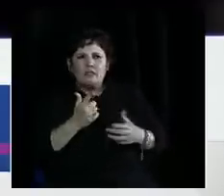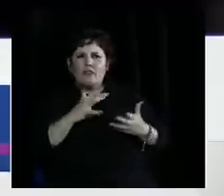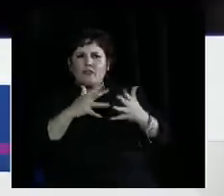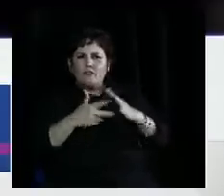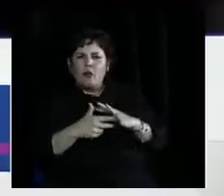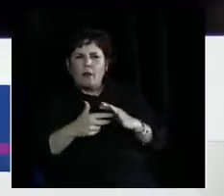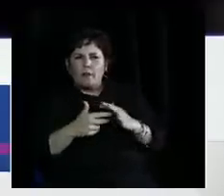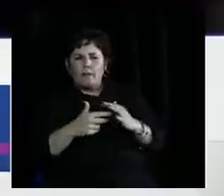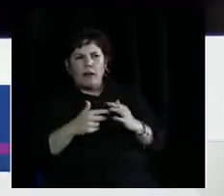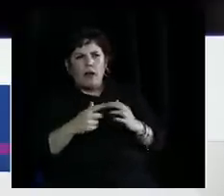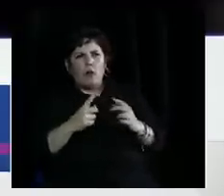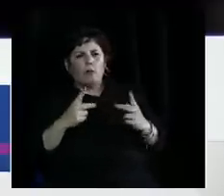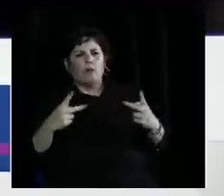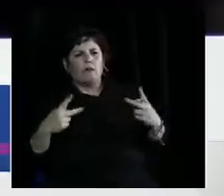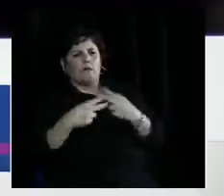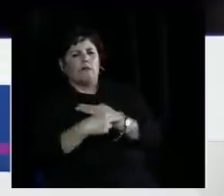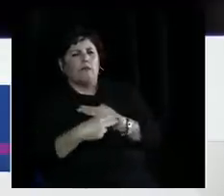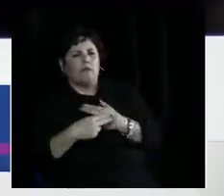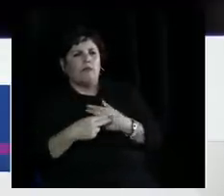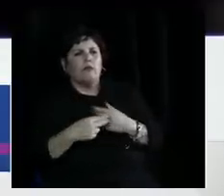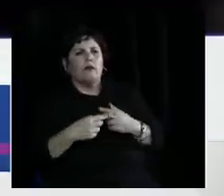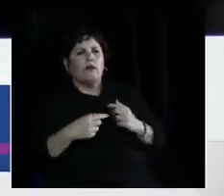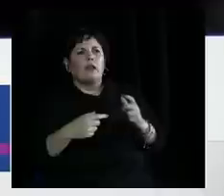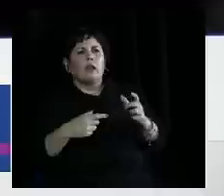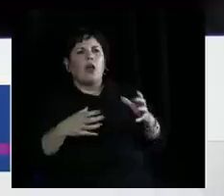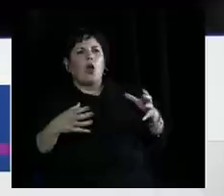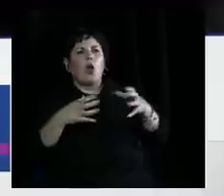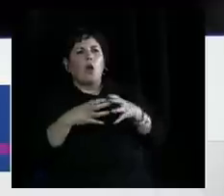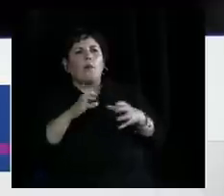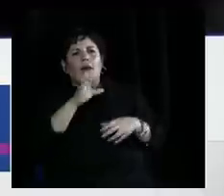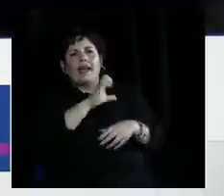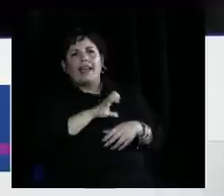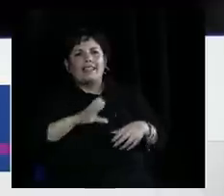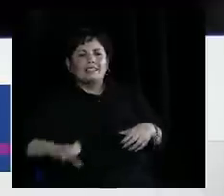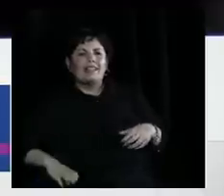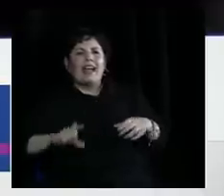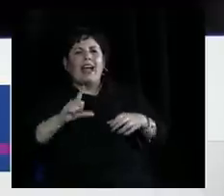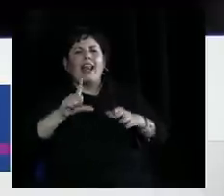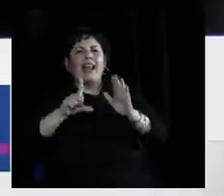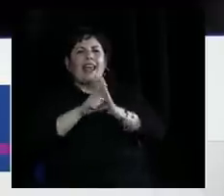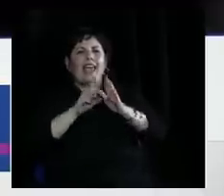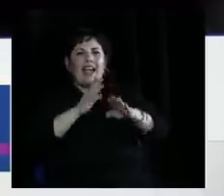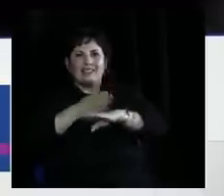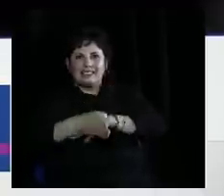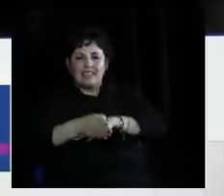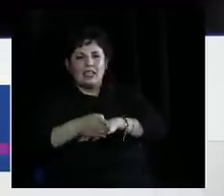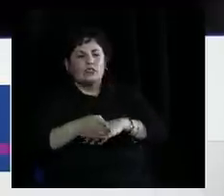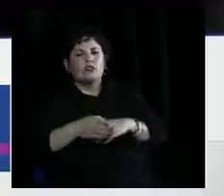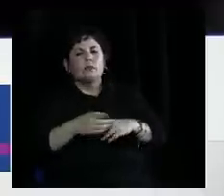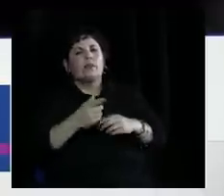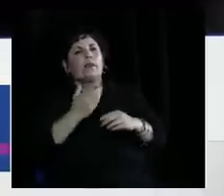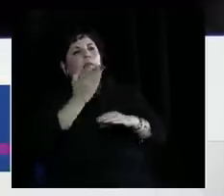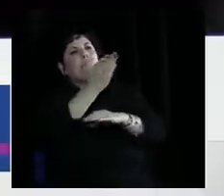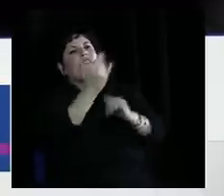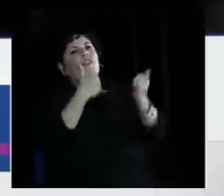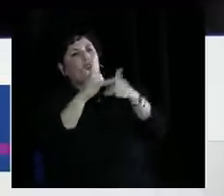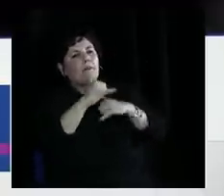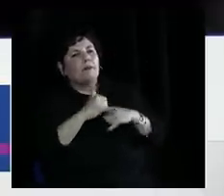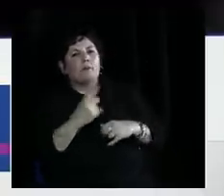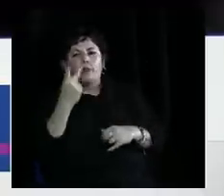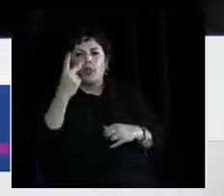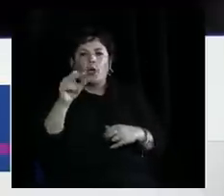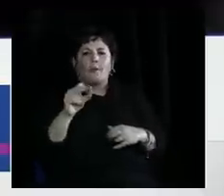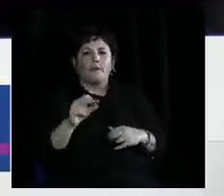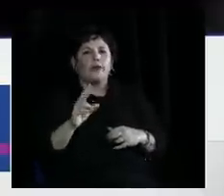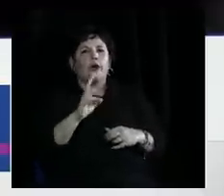interpretación cada vez más restrictiva por parte de los organismos estatales de la ley de acceso, negando pedidos o